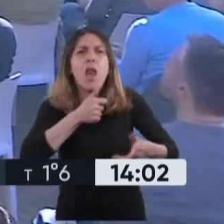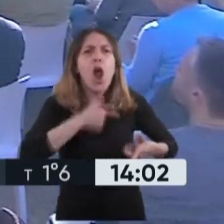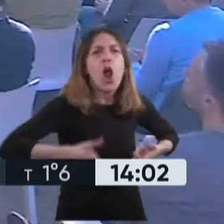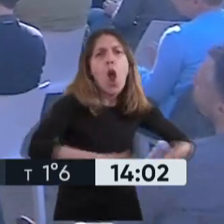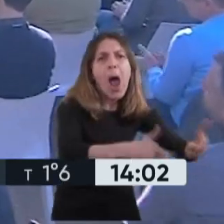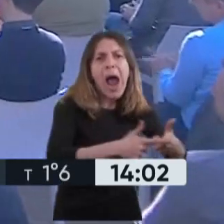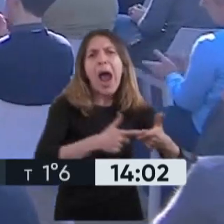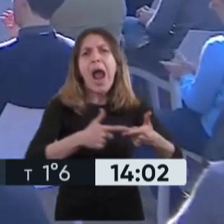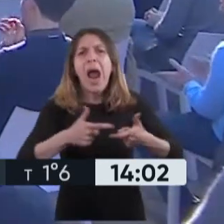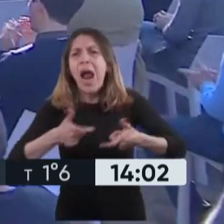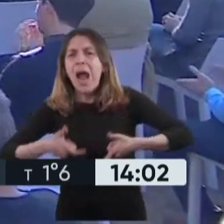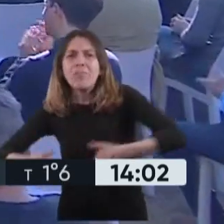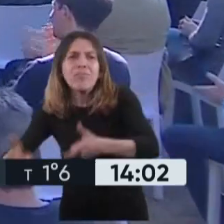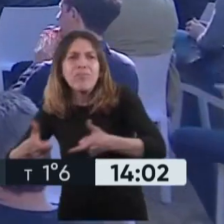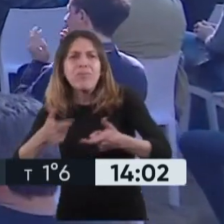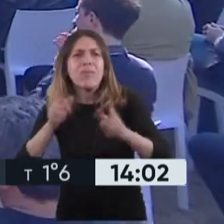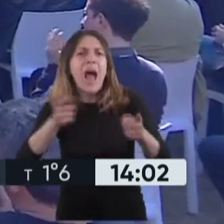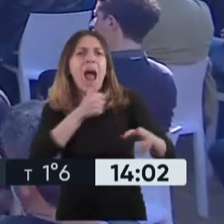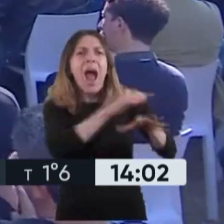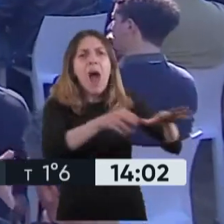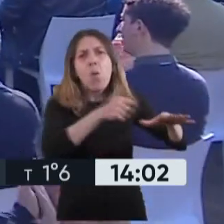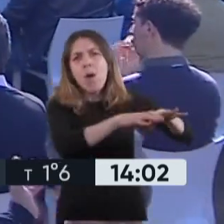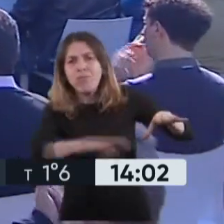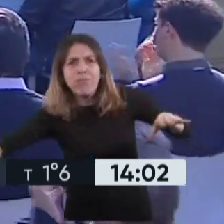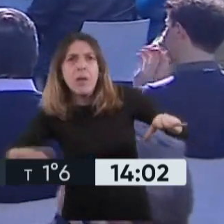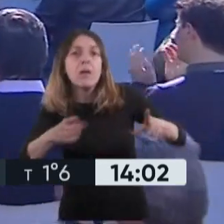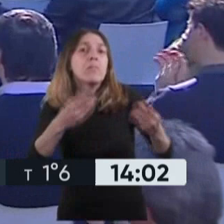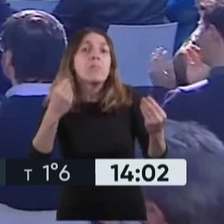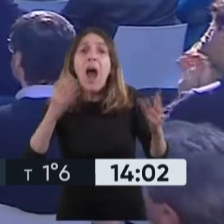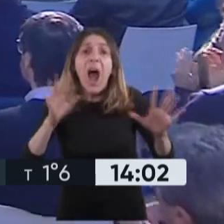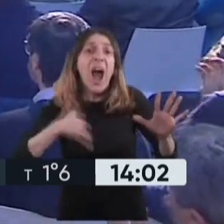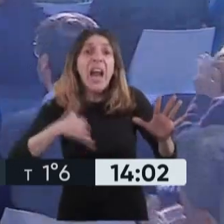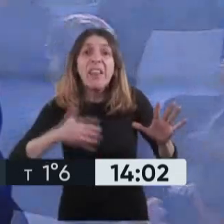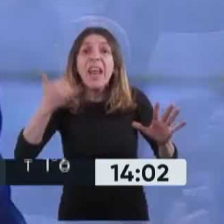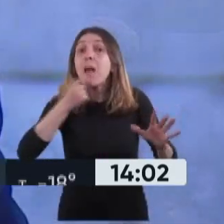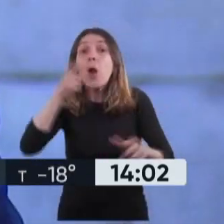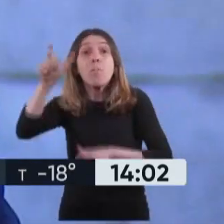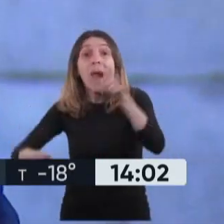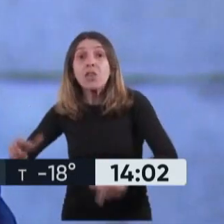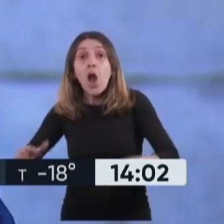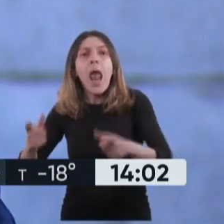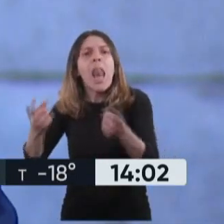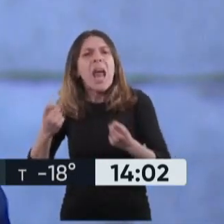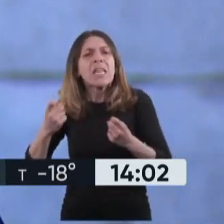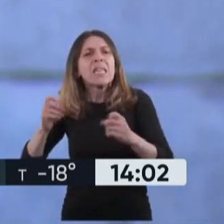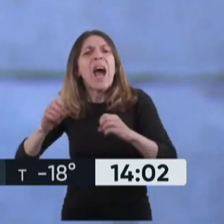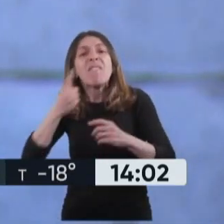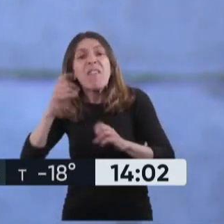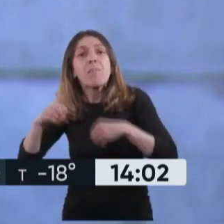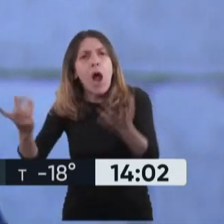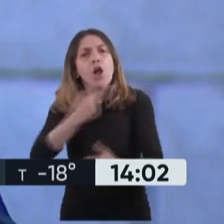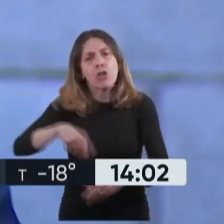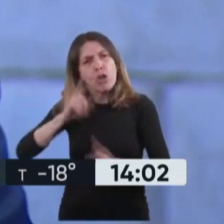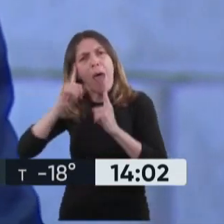las obras hídricas que hacen parte en la argentina porque mientras haya un argentino que necesita vivir mejor vamos a